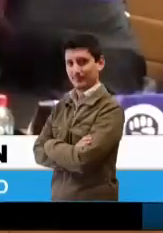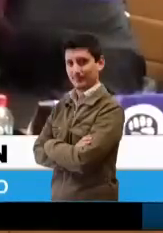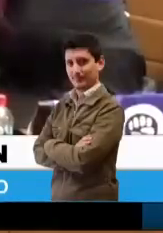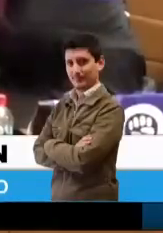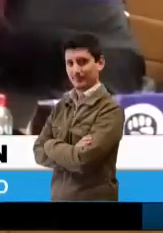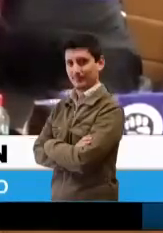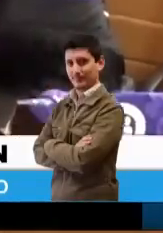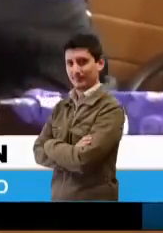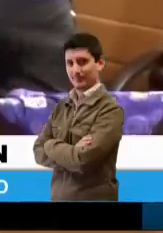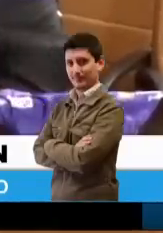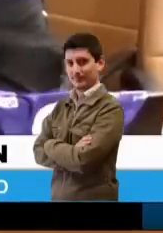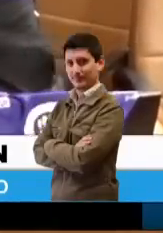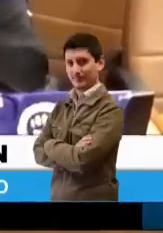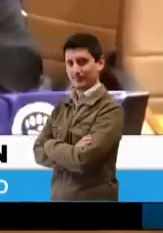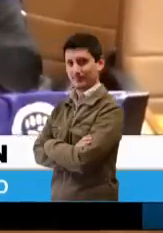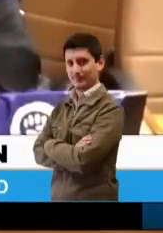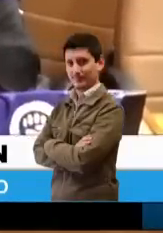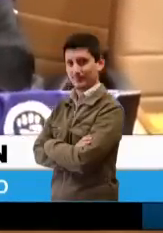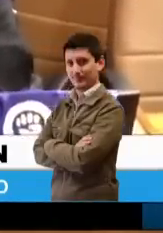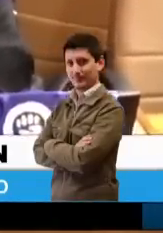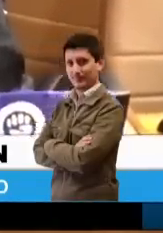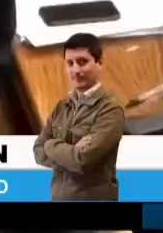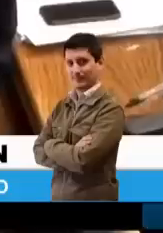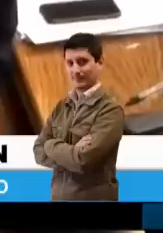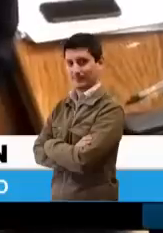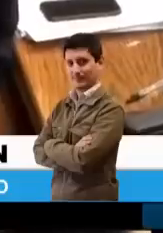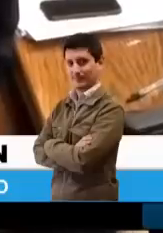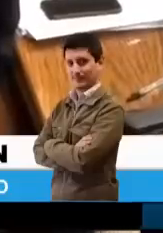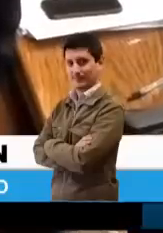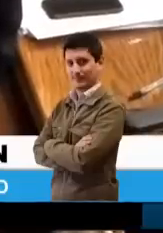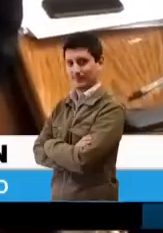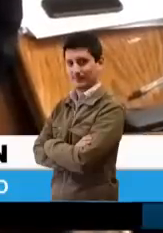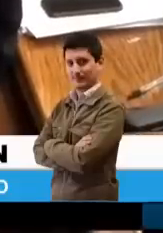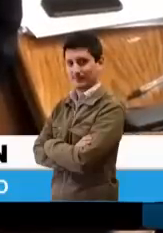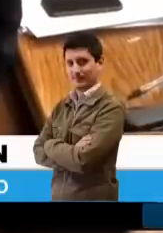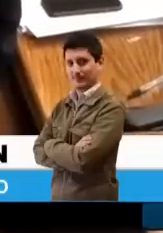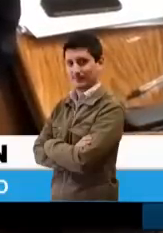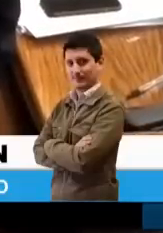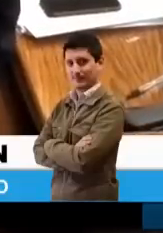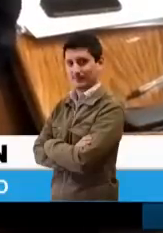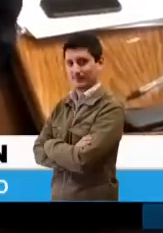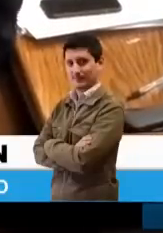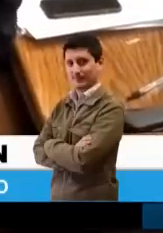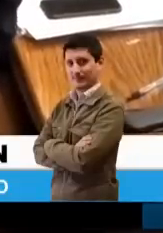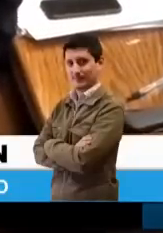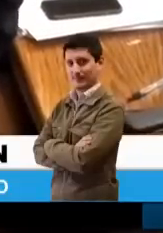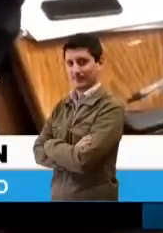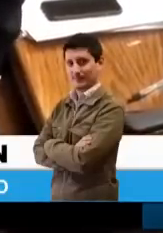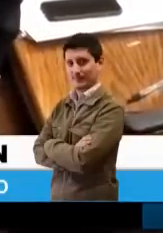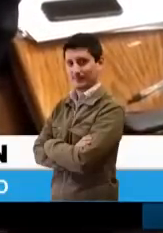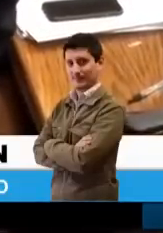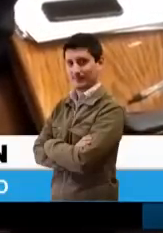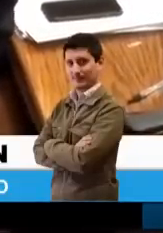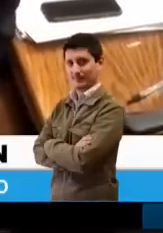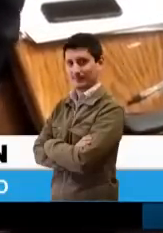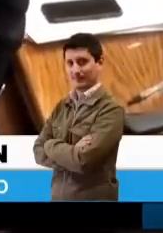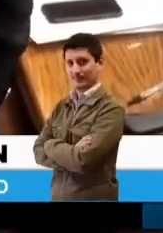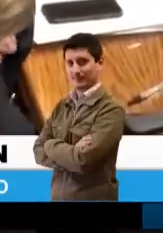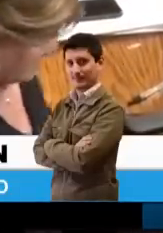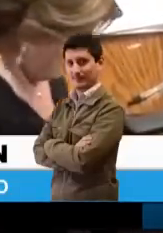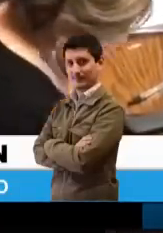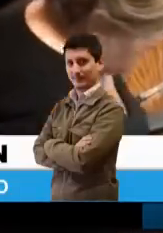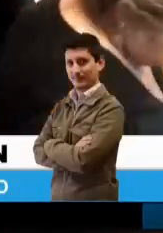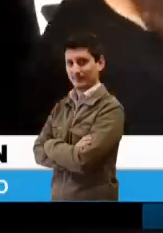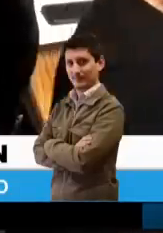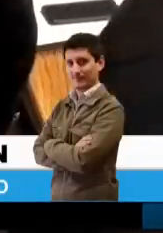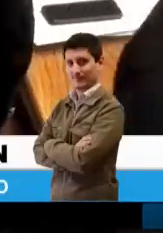podrá aumentar, por lo pronto al menos, a 250 mil pesos la pensión garantizada universal, incrementar el per cápita de la salud primaria y hasta la creación de plazas